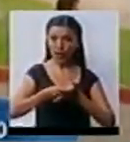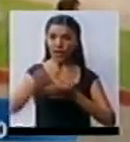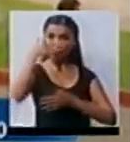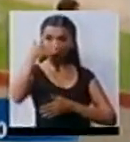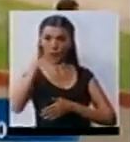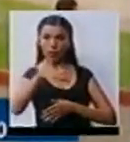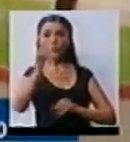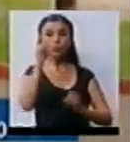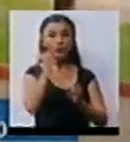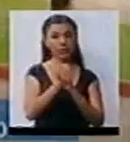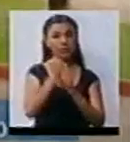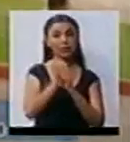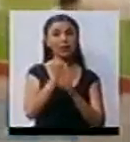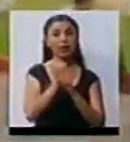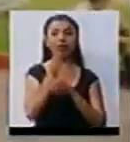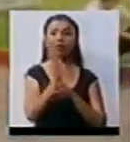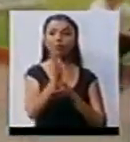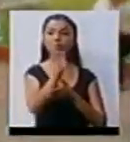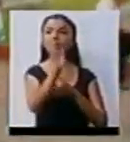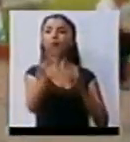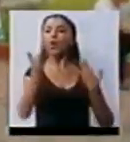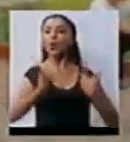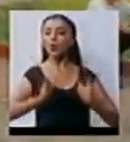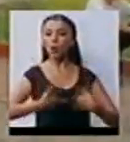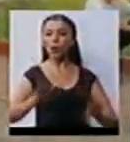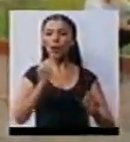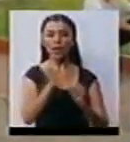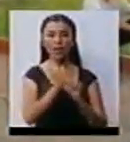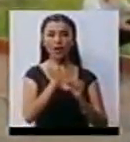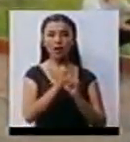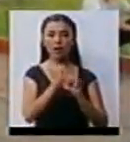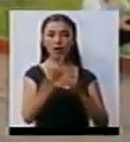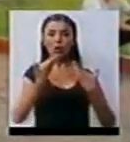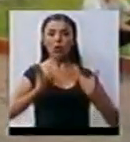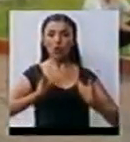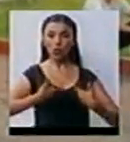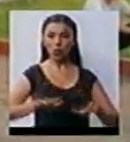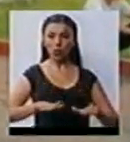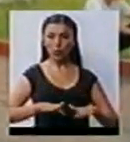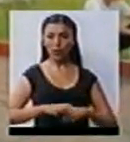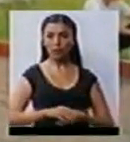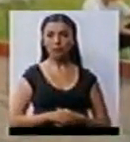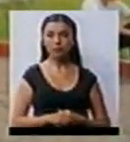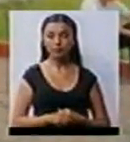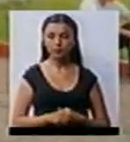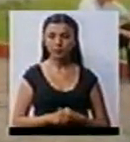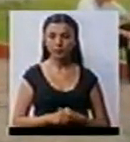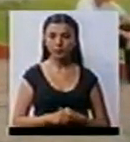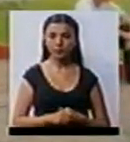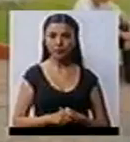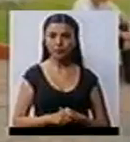sus cobros permanentemente ya como en la situación estable de planta permanente.